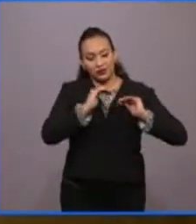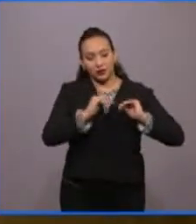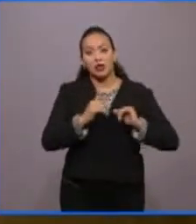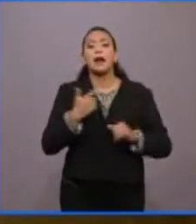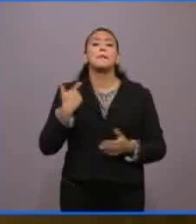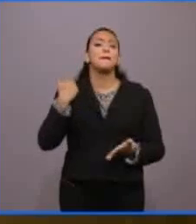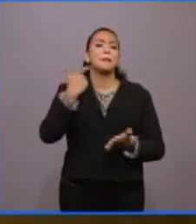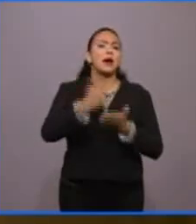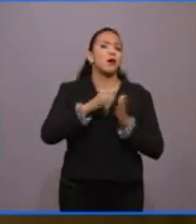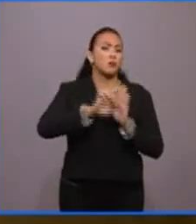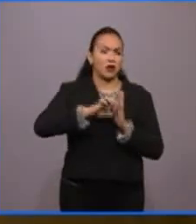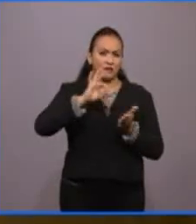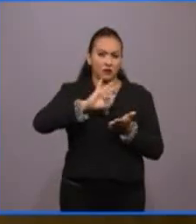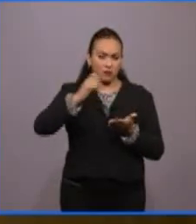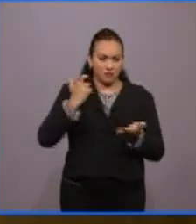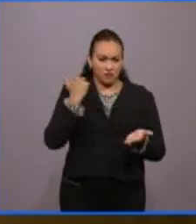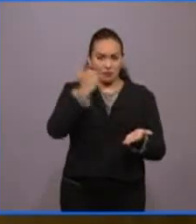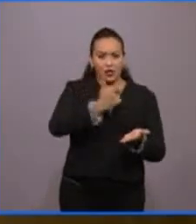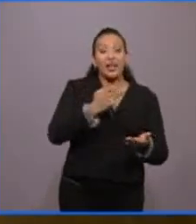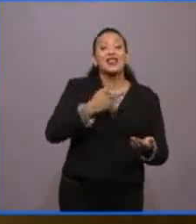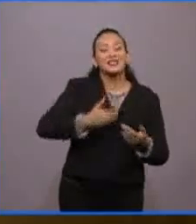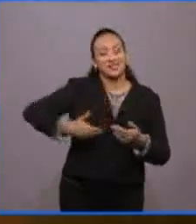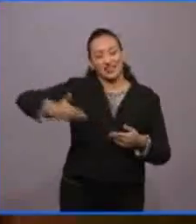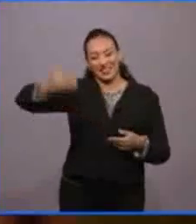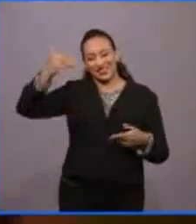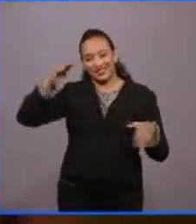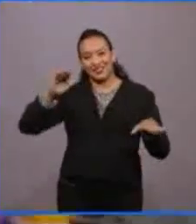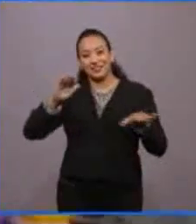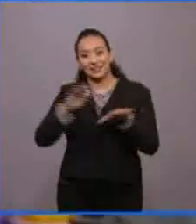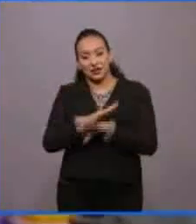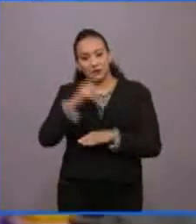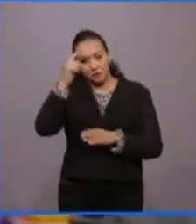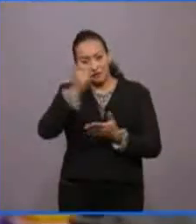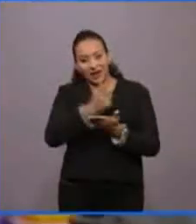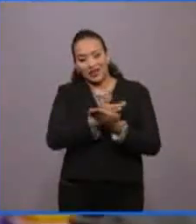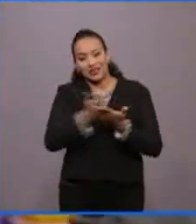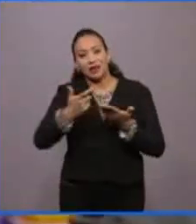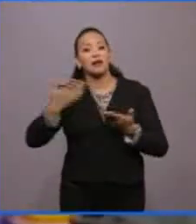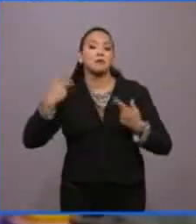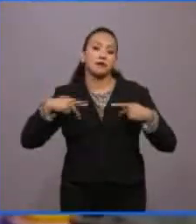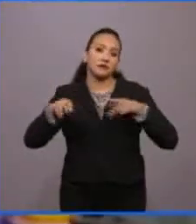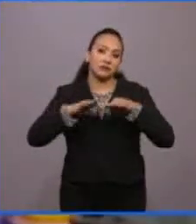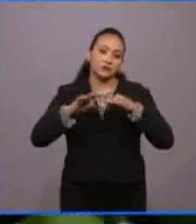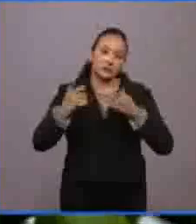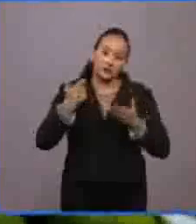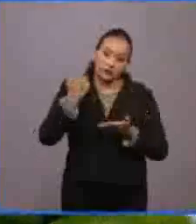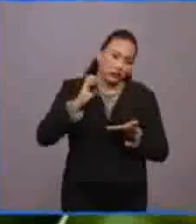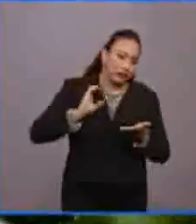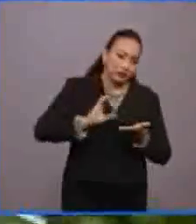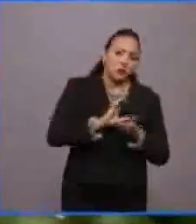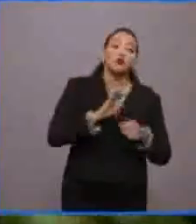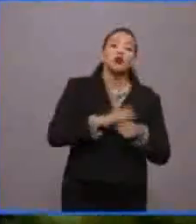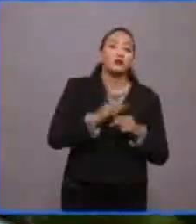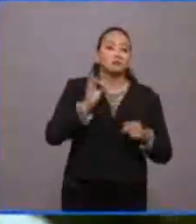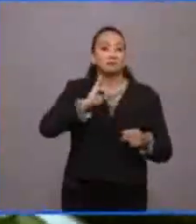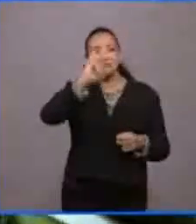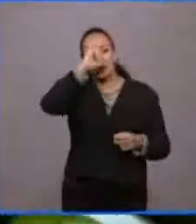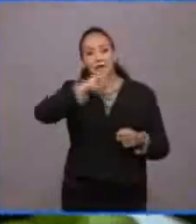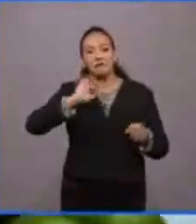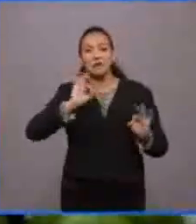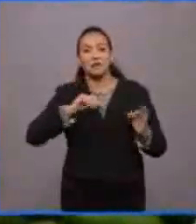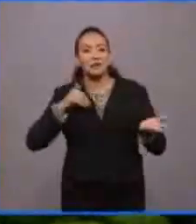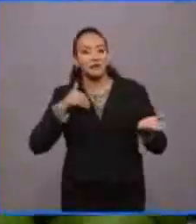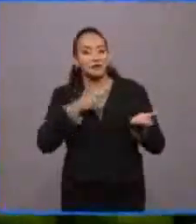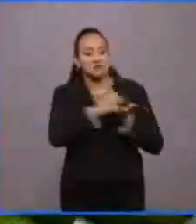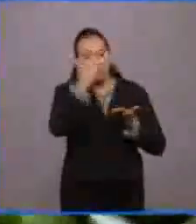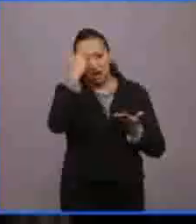de intereses se incluyó para sustituir la erogación ilimitada de salarios vencidos al trabajador, derivado de un despido injustificado, con lo